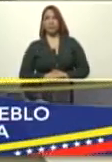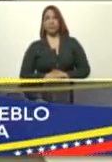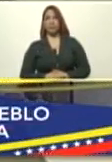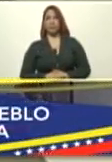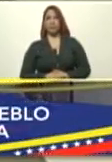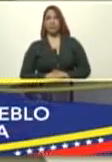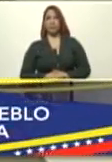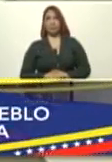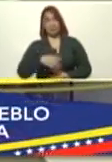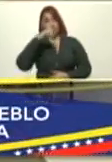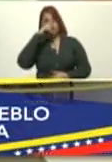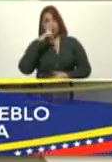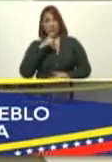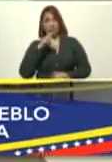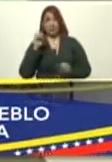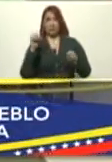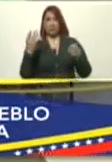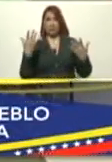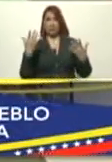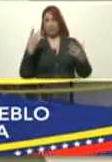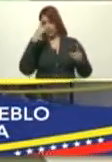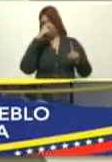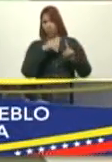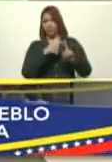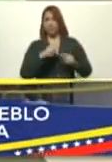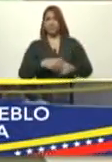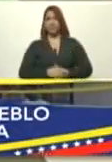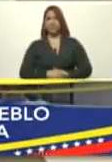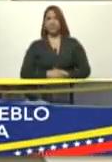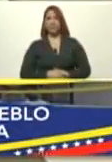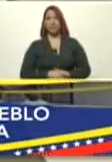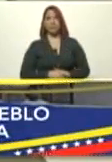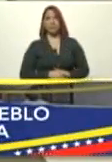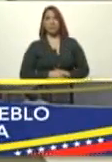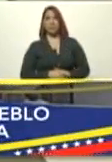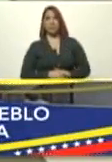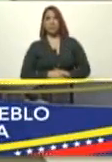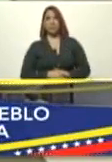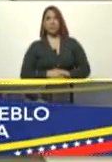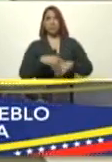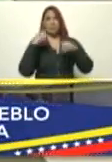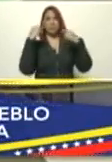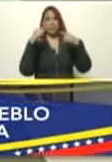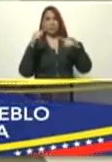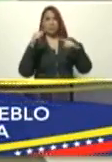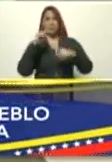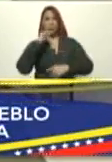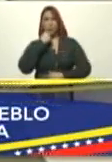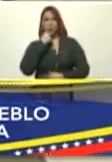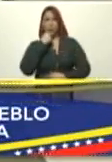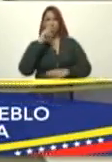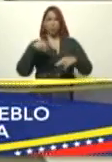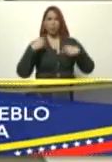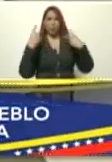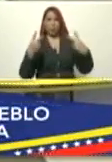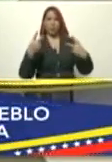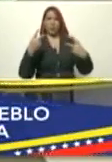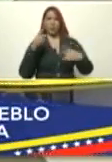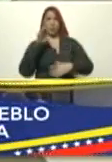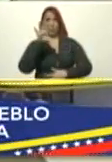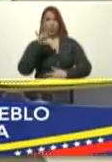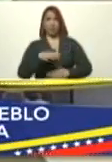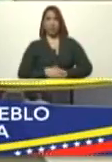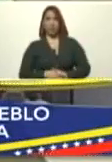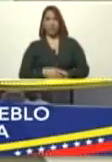En una década logró un récord en el posicionamiento de Rusia como nueva potencia